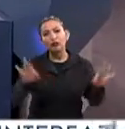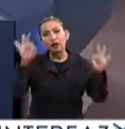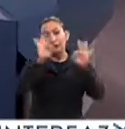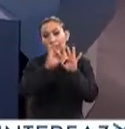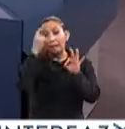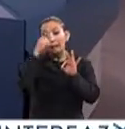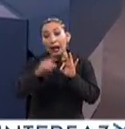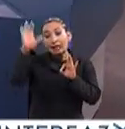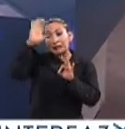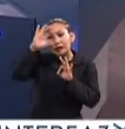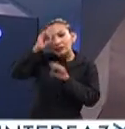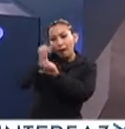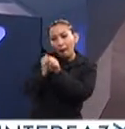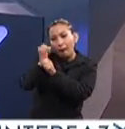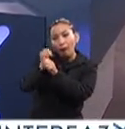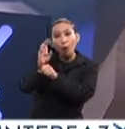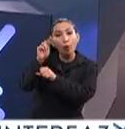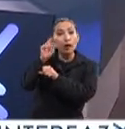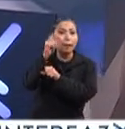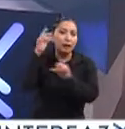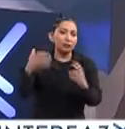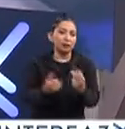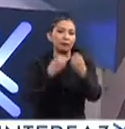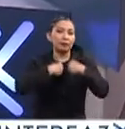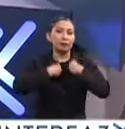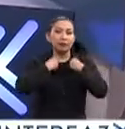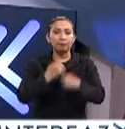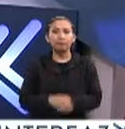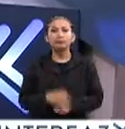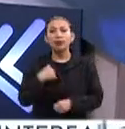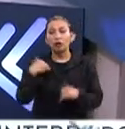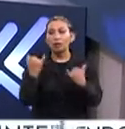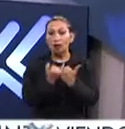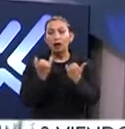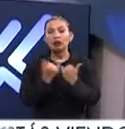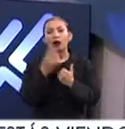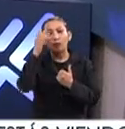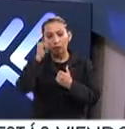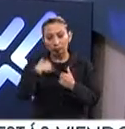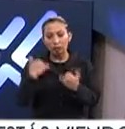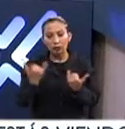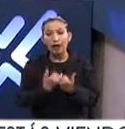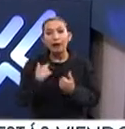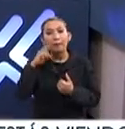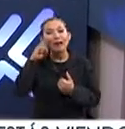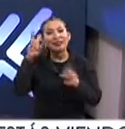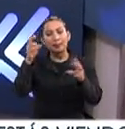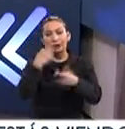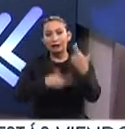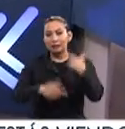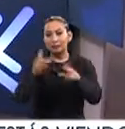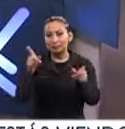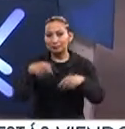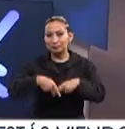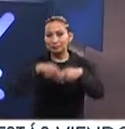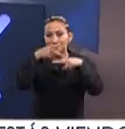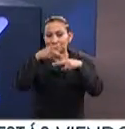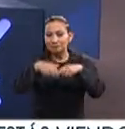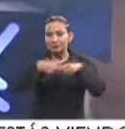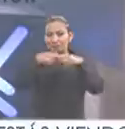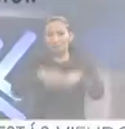importante, ya sea para la ciencia como lo hace la UNAM o para salvar otras Correcto. vidas. Yo también coincido contigo, yo también lo haría. Vamos a hablar de este tema regresando de esta pausa.